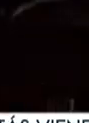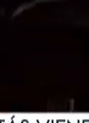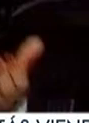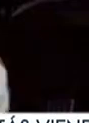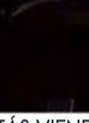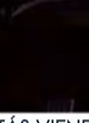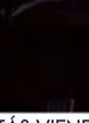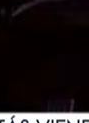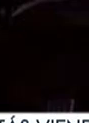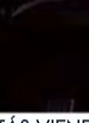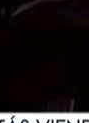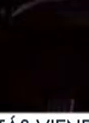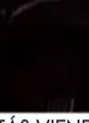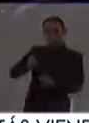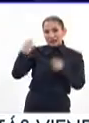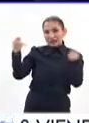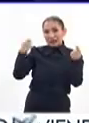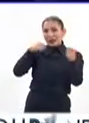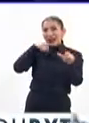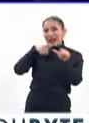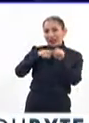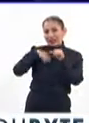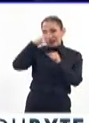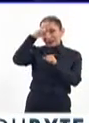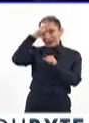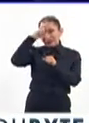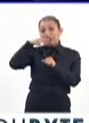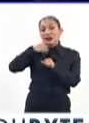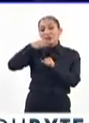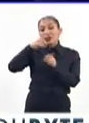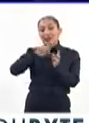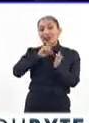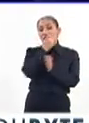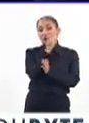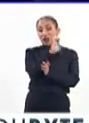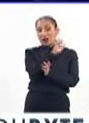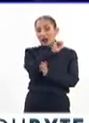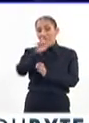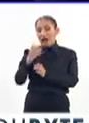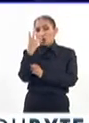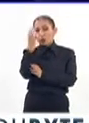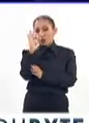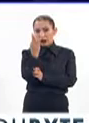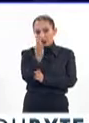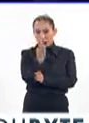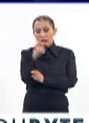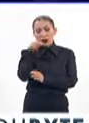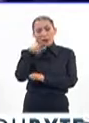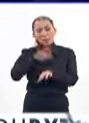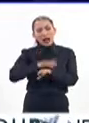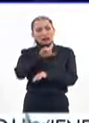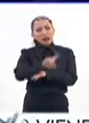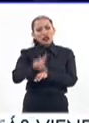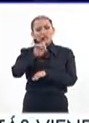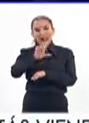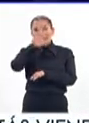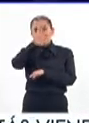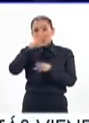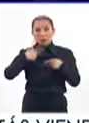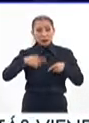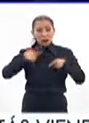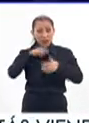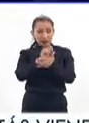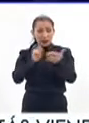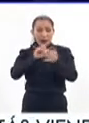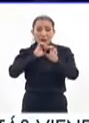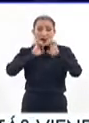Bueno, Enrique, como pudimos ver, el Festival de Letras en Tepic se realizó del 31 de enero al 4 de febrero, donde más de 135